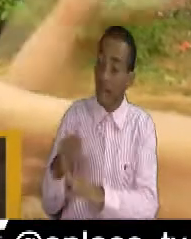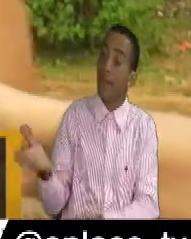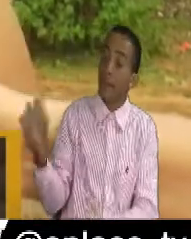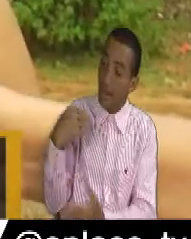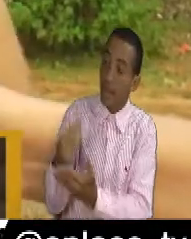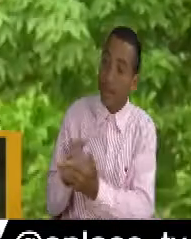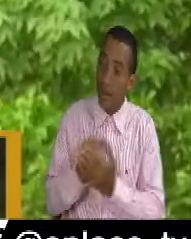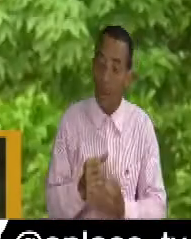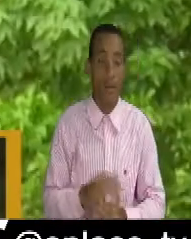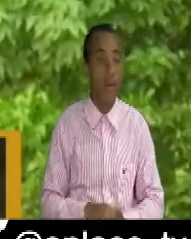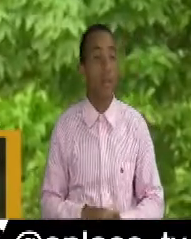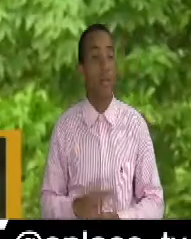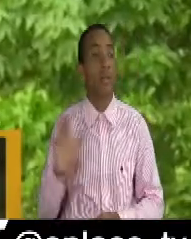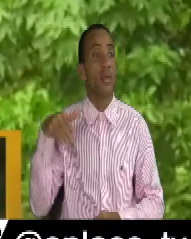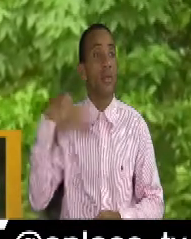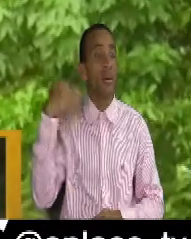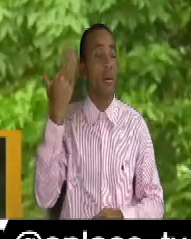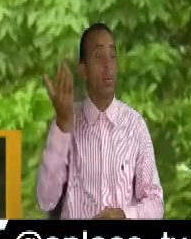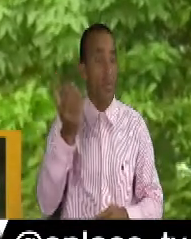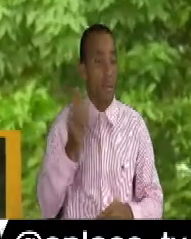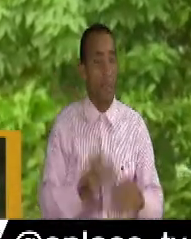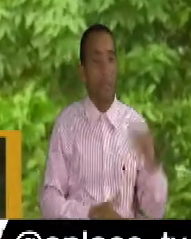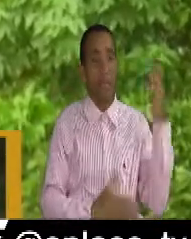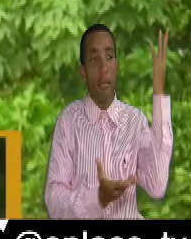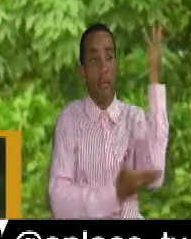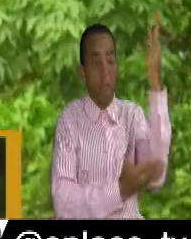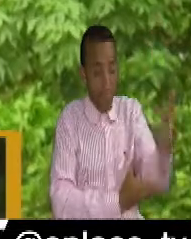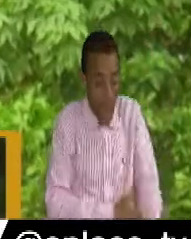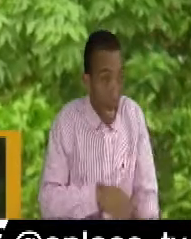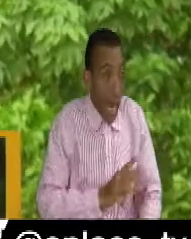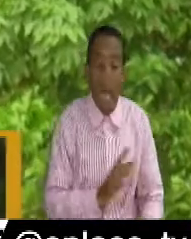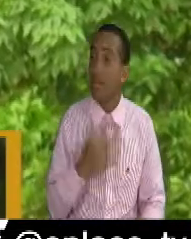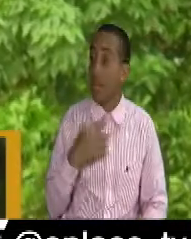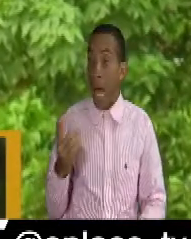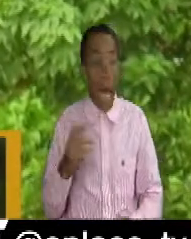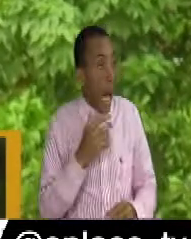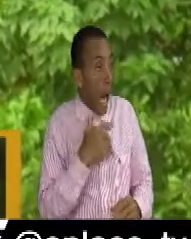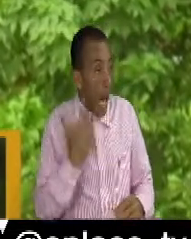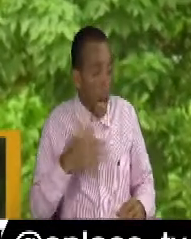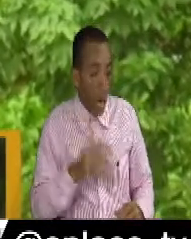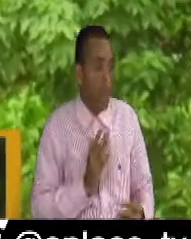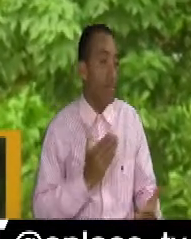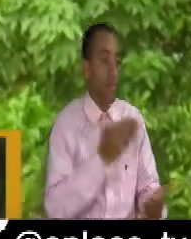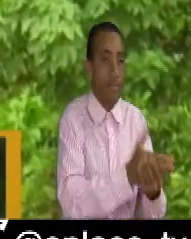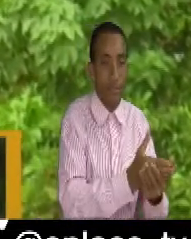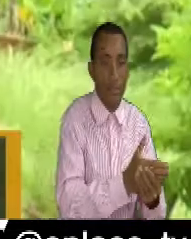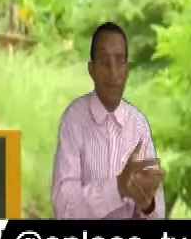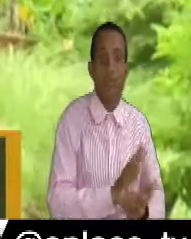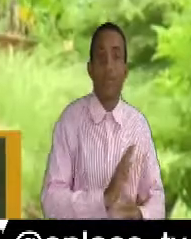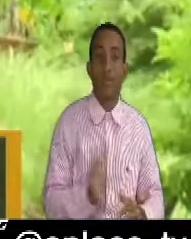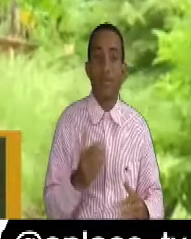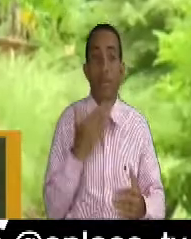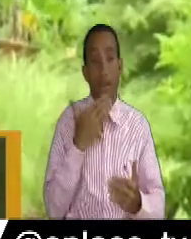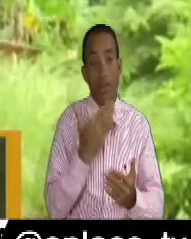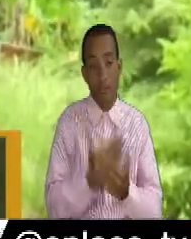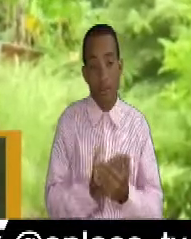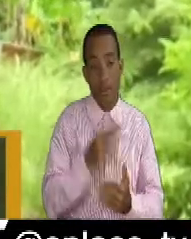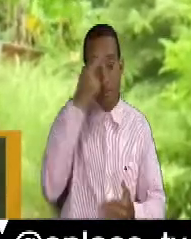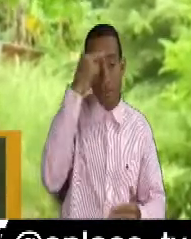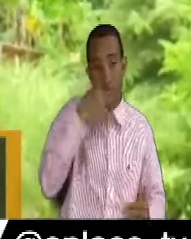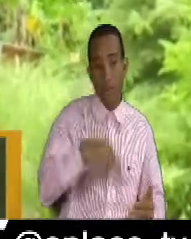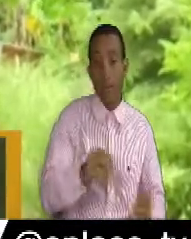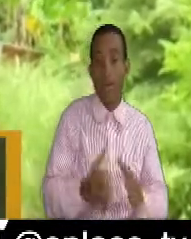sino cuando ya sucede el accidente. A Dios gracias, mi hija se salió con la niña de ahí hace dos años